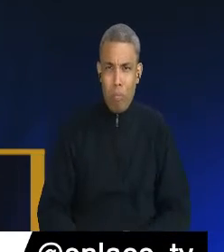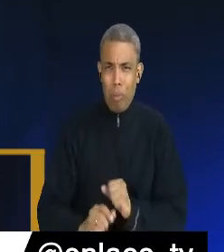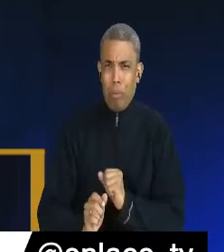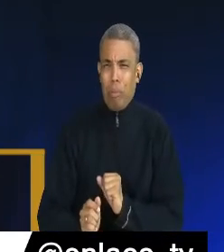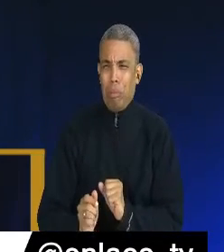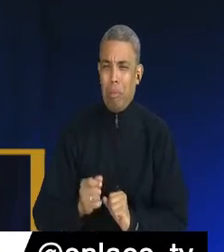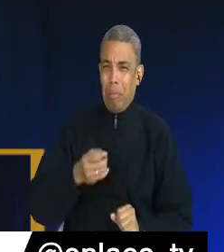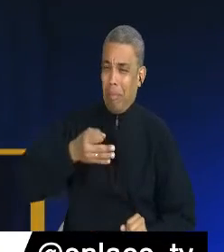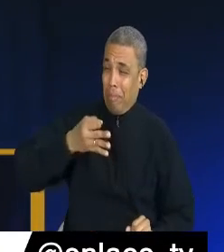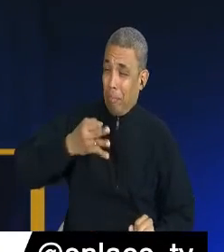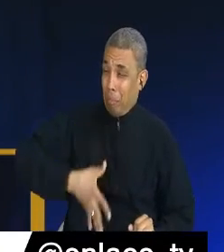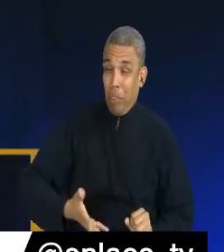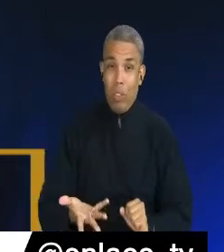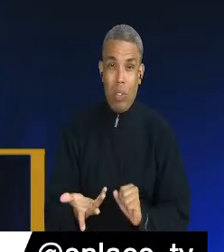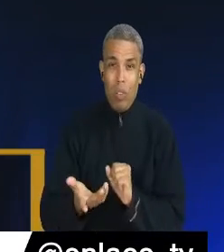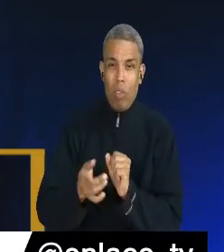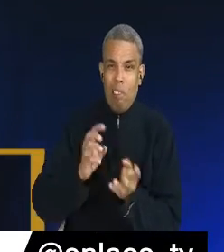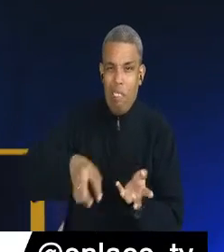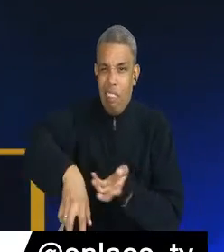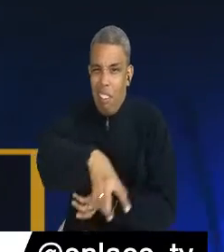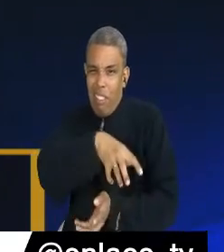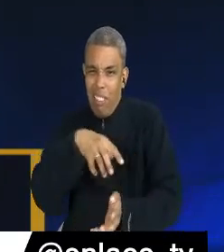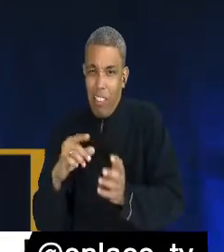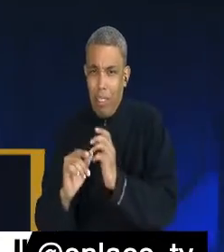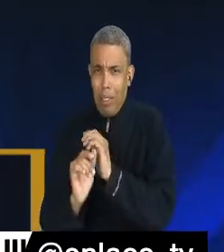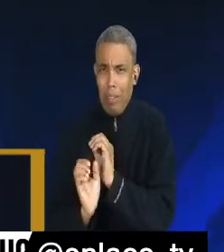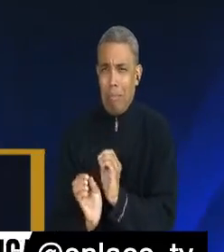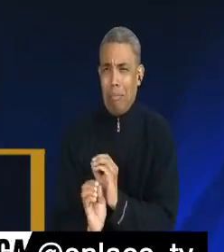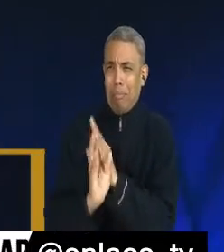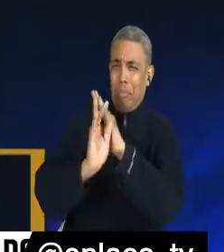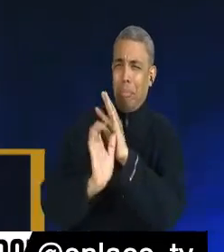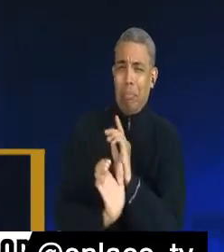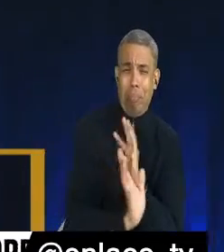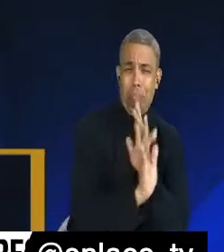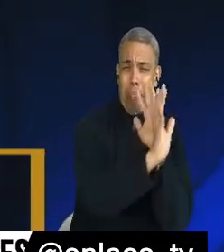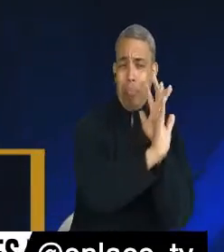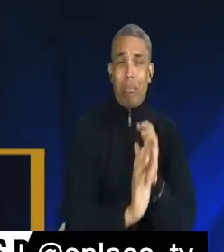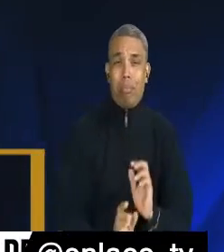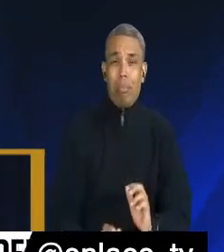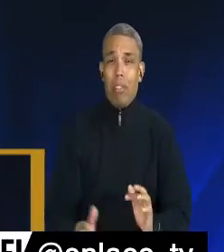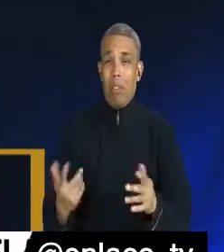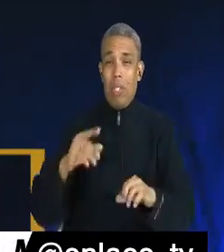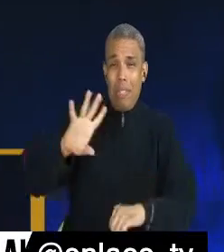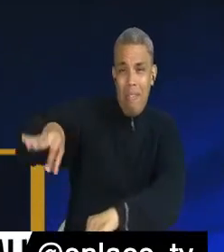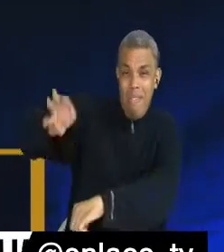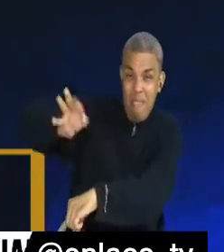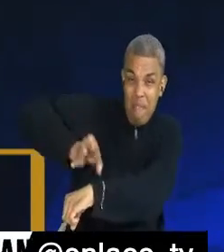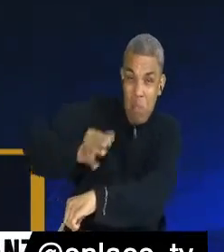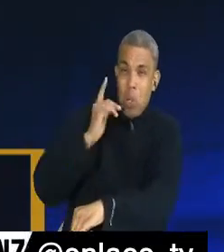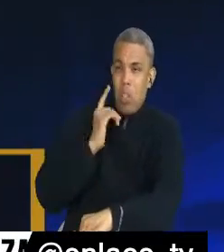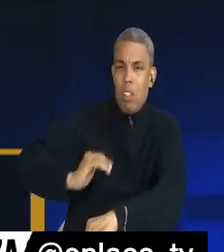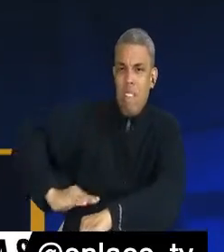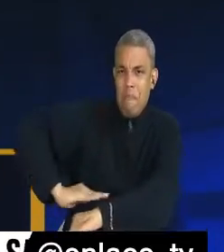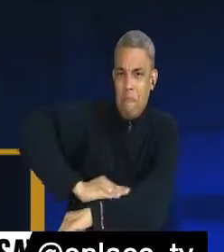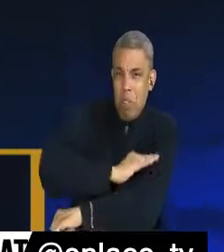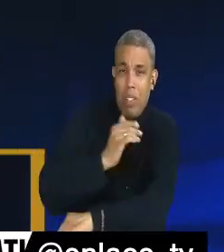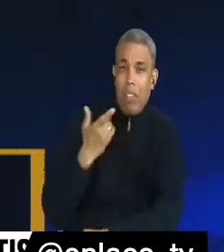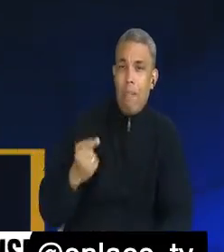denuncia con estas fotografías como lo que sería un escenario deportivo se ha convertido en un criadero de mosquitos y toda clase de roedores